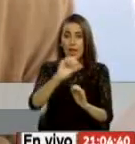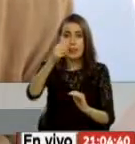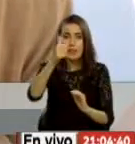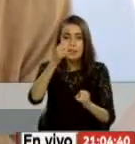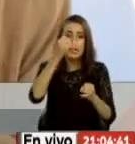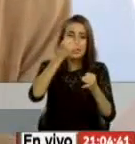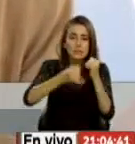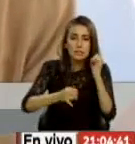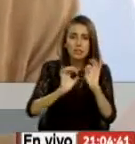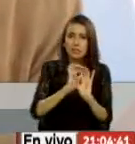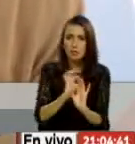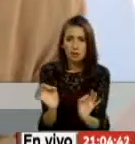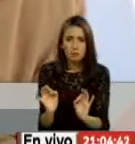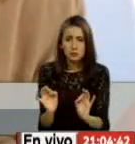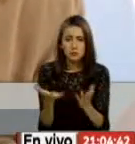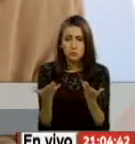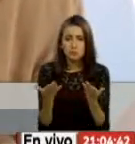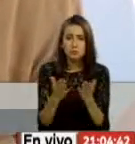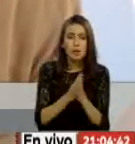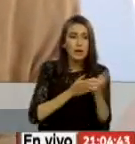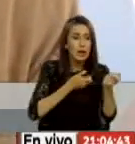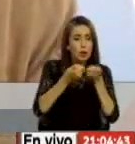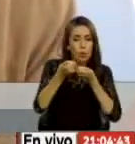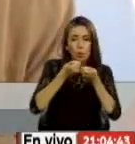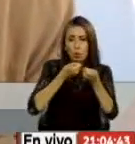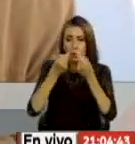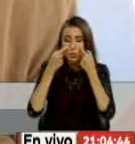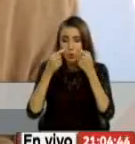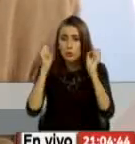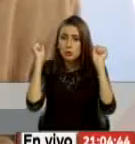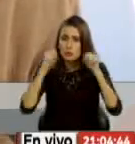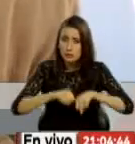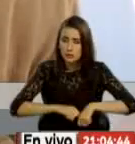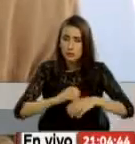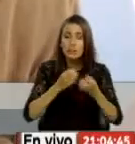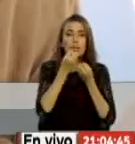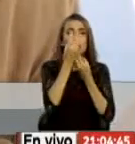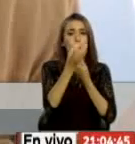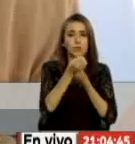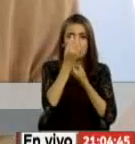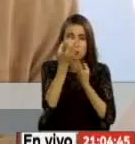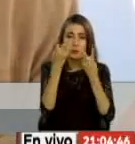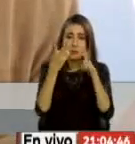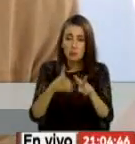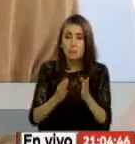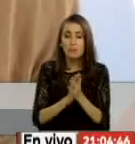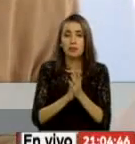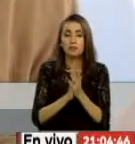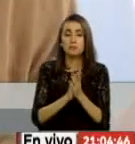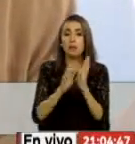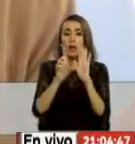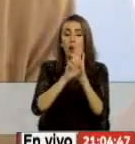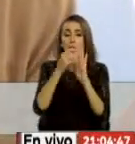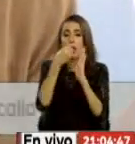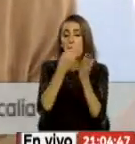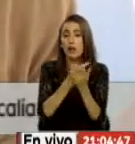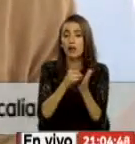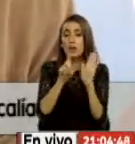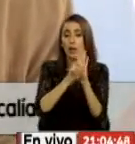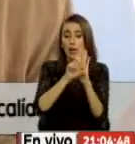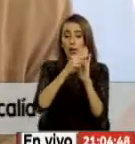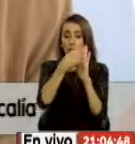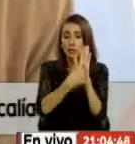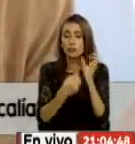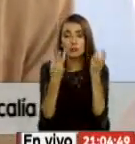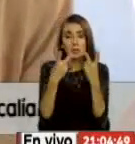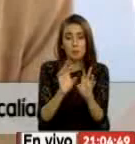centavos, tiene una unidad de control, la cual la hemos comunicado y está en la resolución. Pero sí, existen